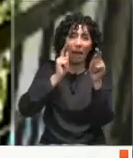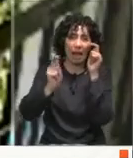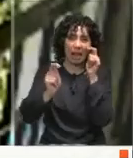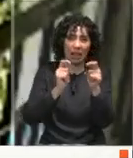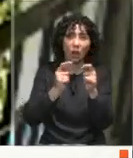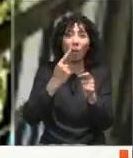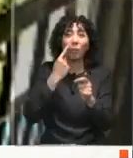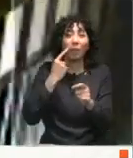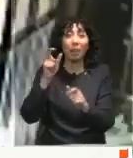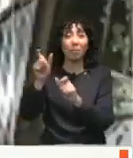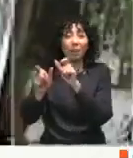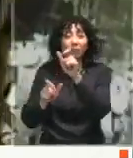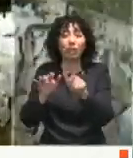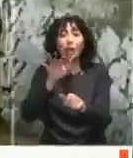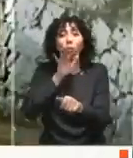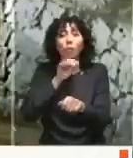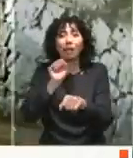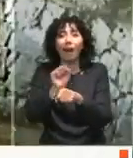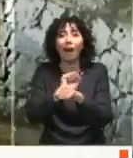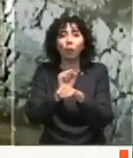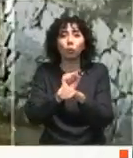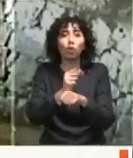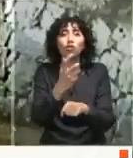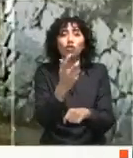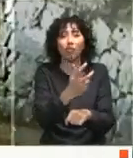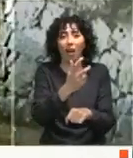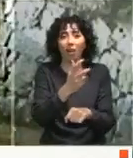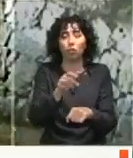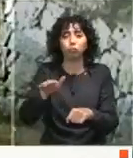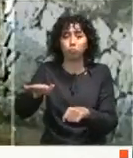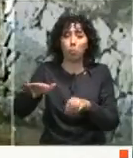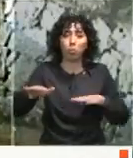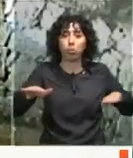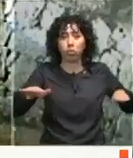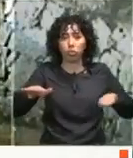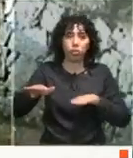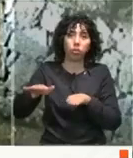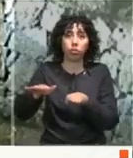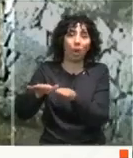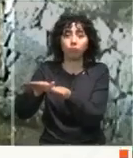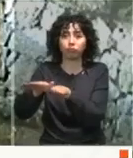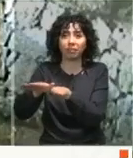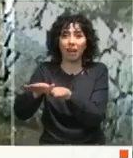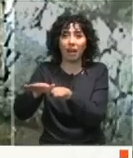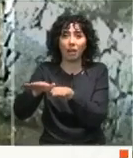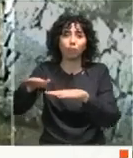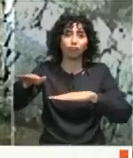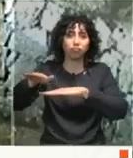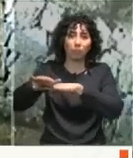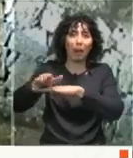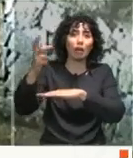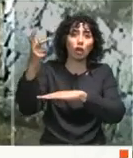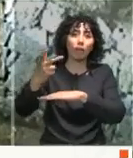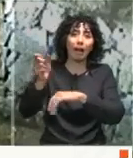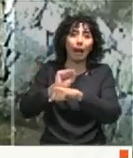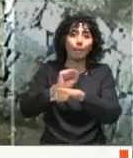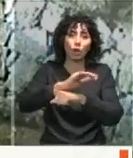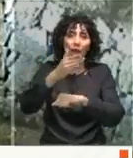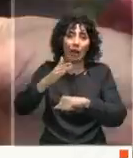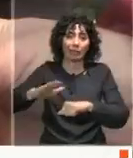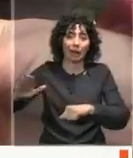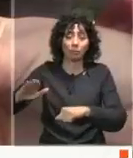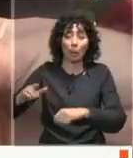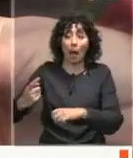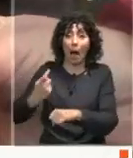se movilizaban en una suburban robada lo atacaron sin preámbulos para robarle su camioneta. Me intimidaron con